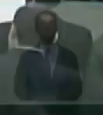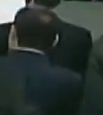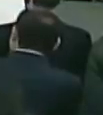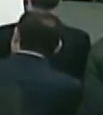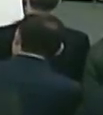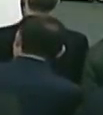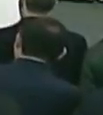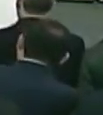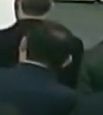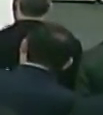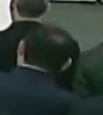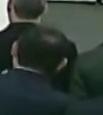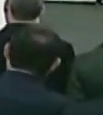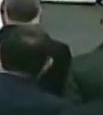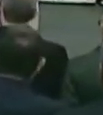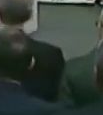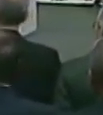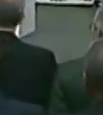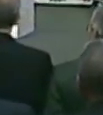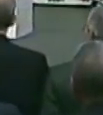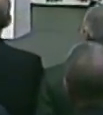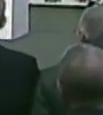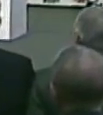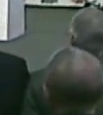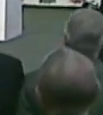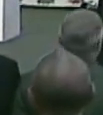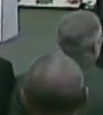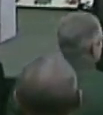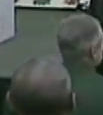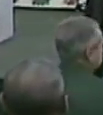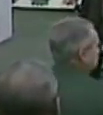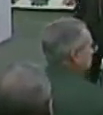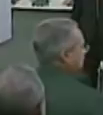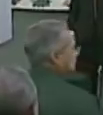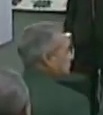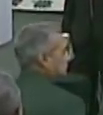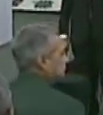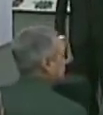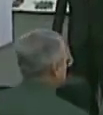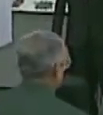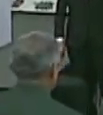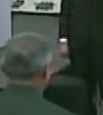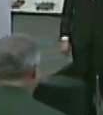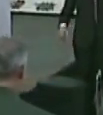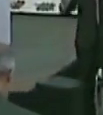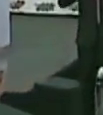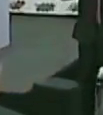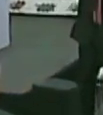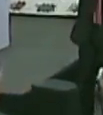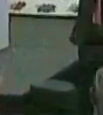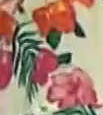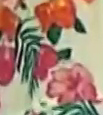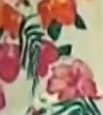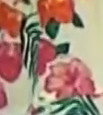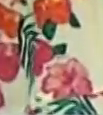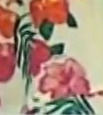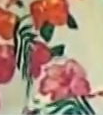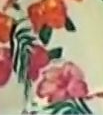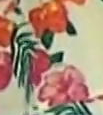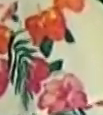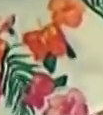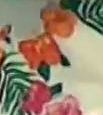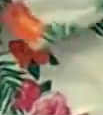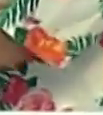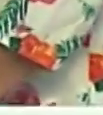ha culminado el acto de la República, Nicolás Maduro, con el 68% de los votos el pasado 20